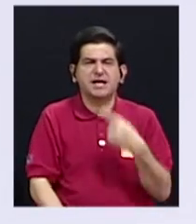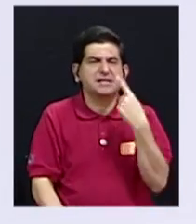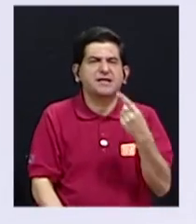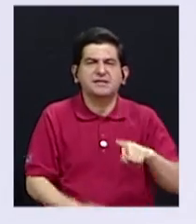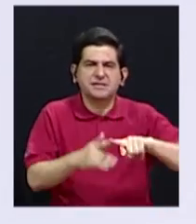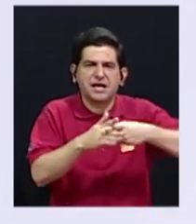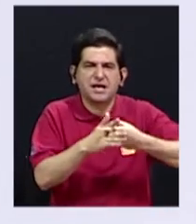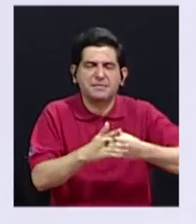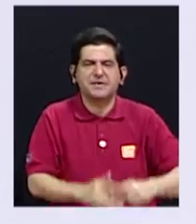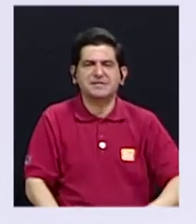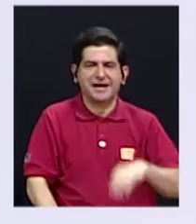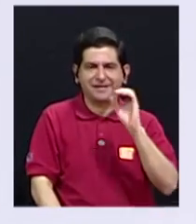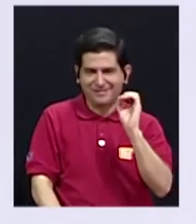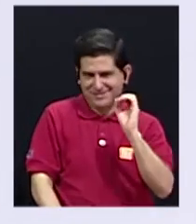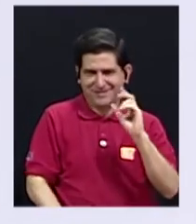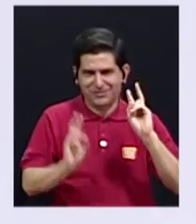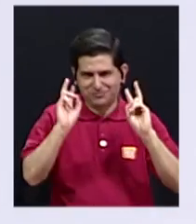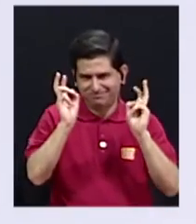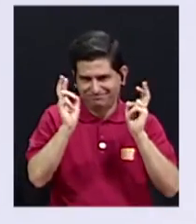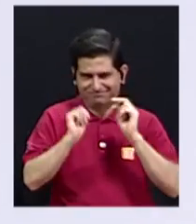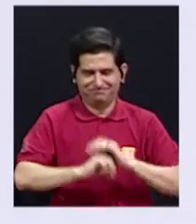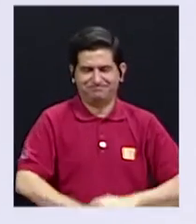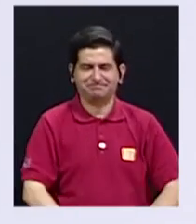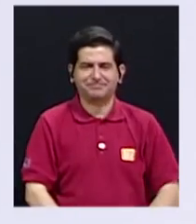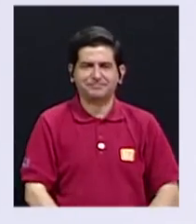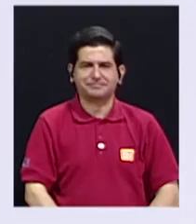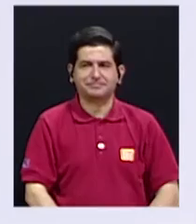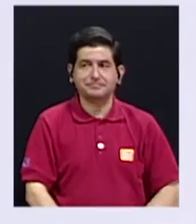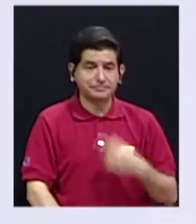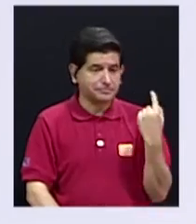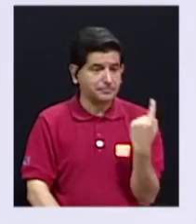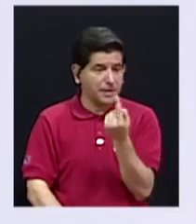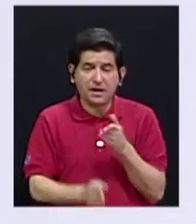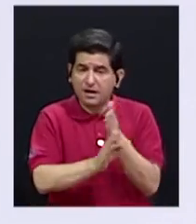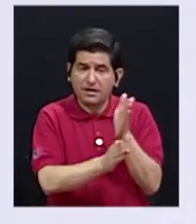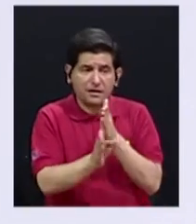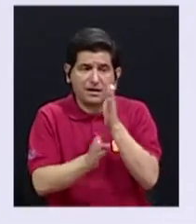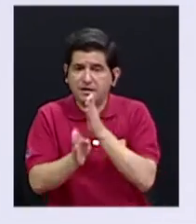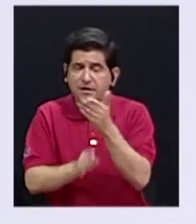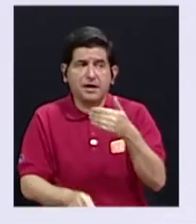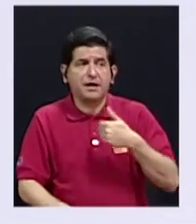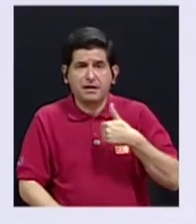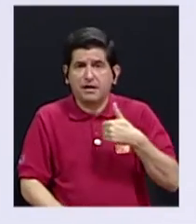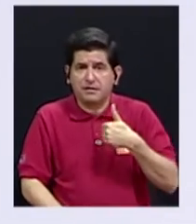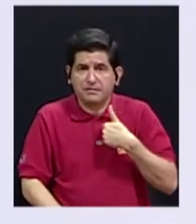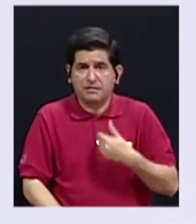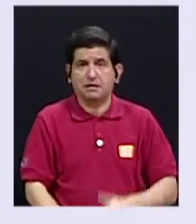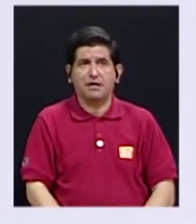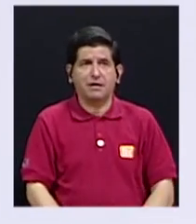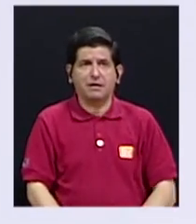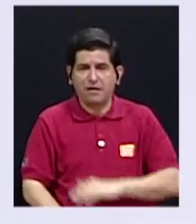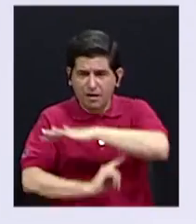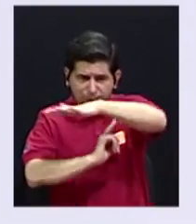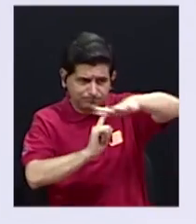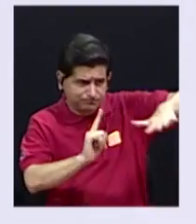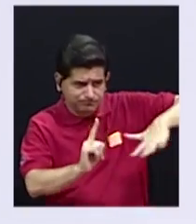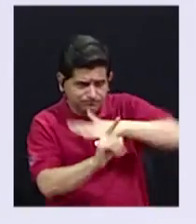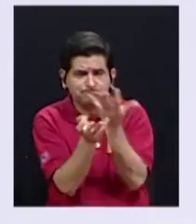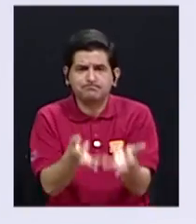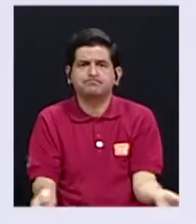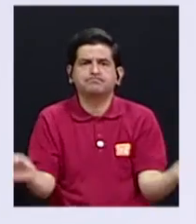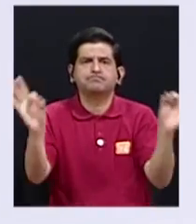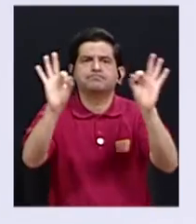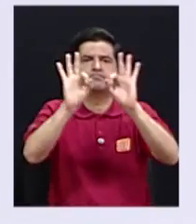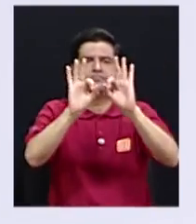empezar de abajo gracias entonces cada carrera tiene todo un alrededor que es muy importante